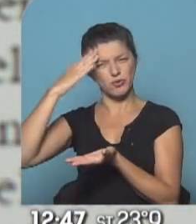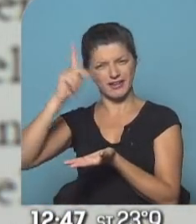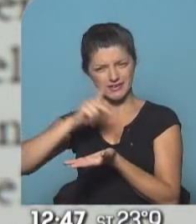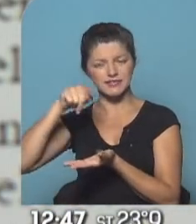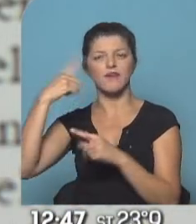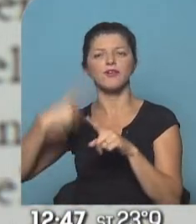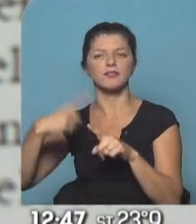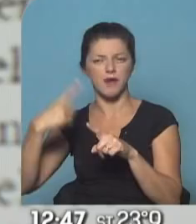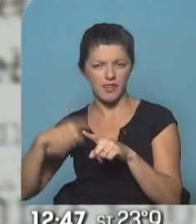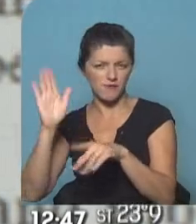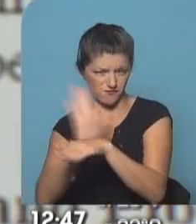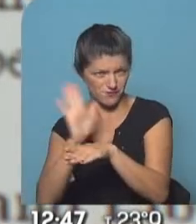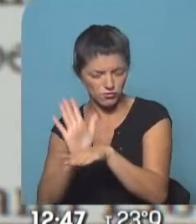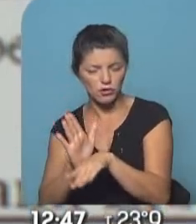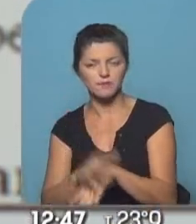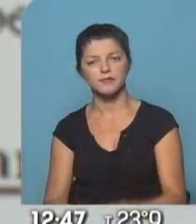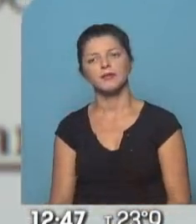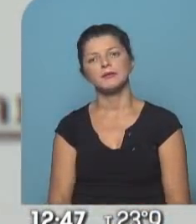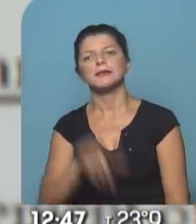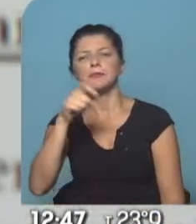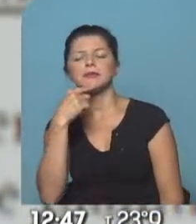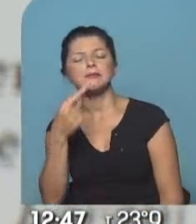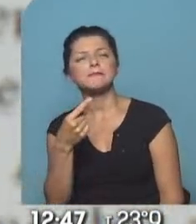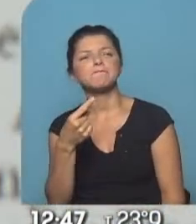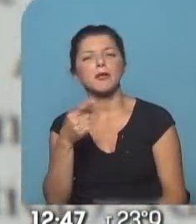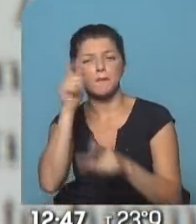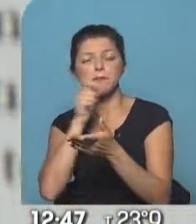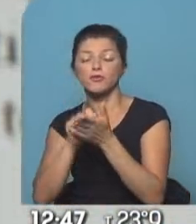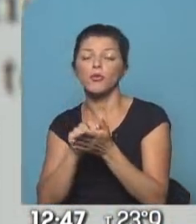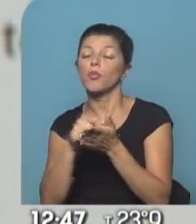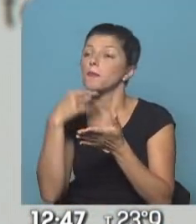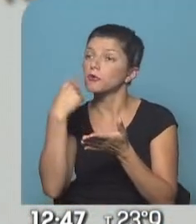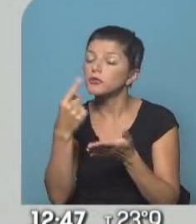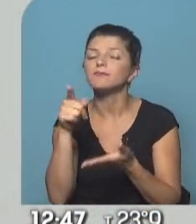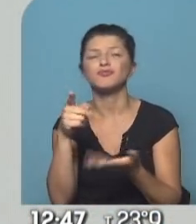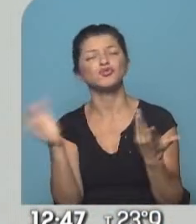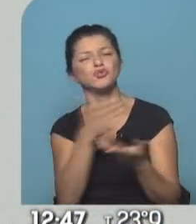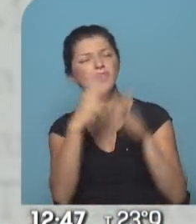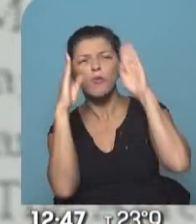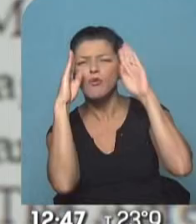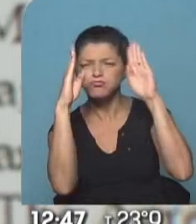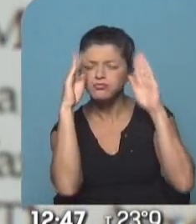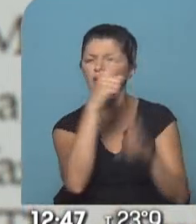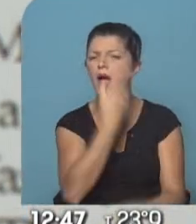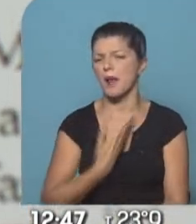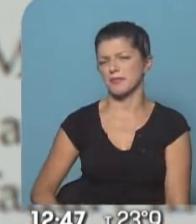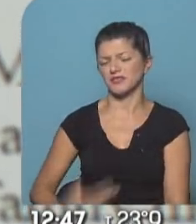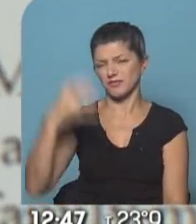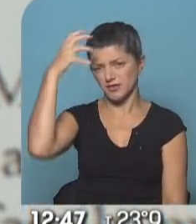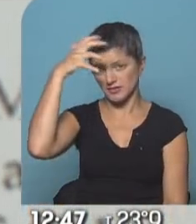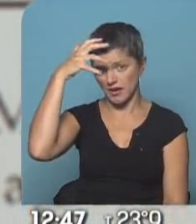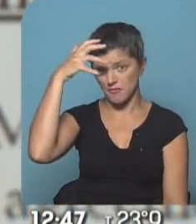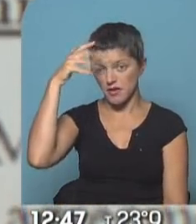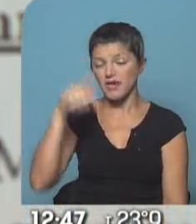Talese decía, me parece que estamos demasiado atentos a las cuestiones de un presidente como Trump, que lo que hace es poner en evidencia algo que